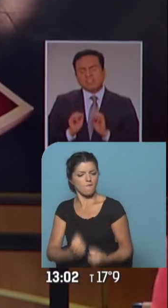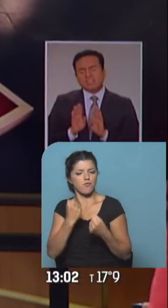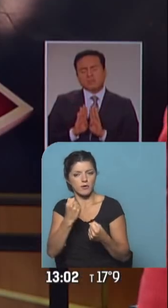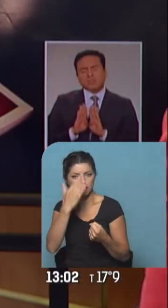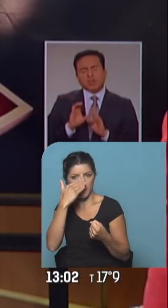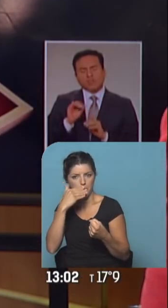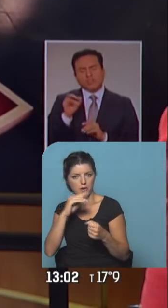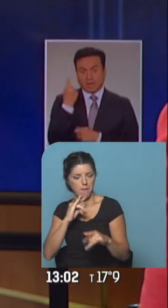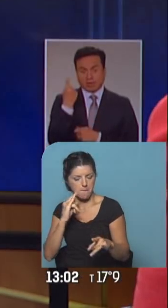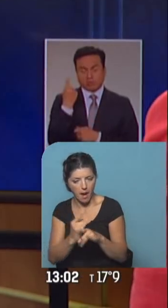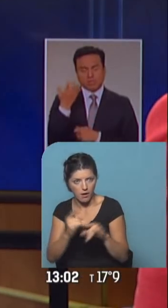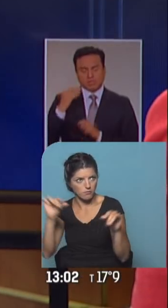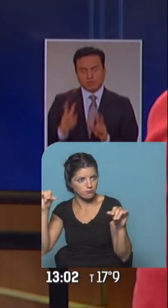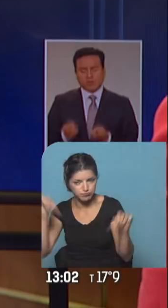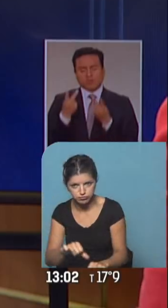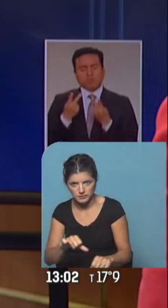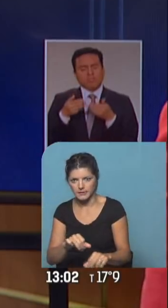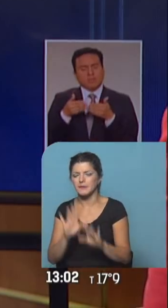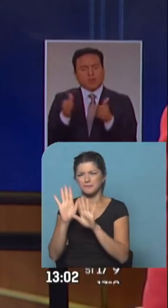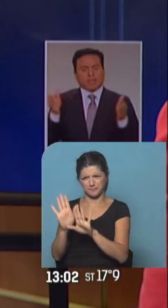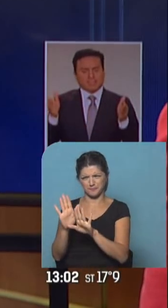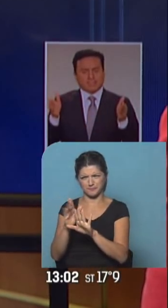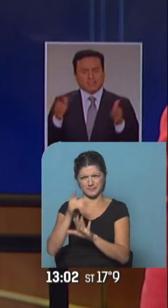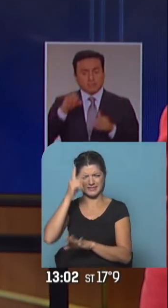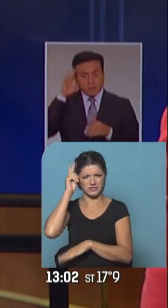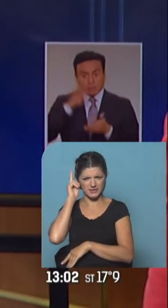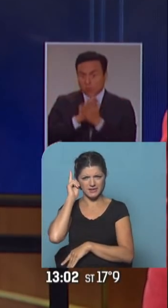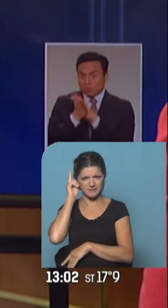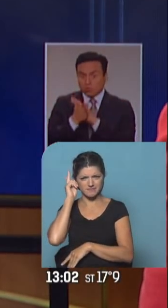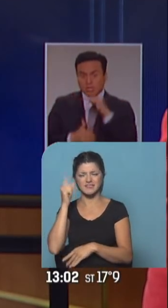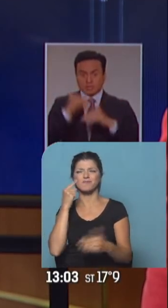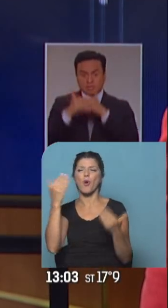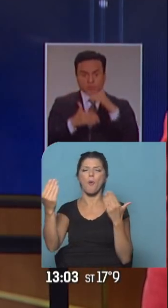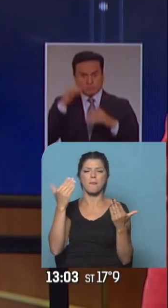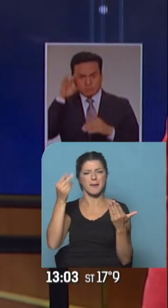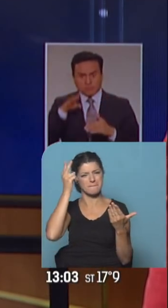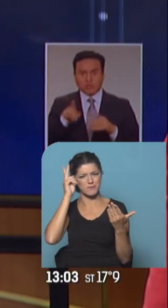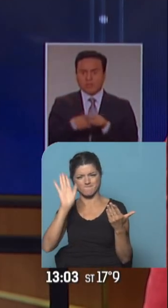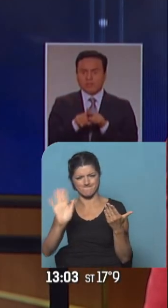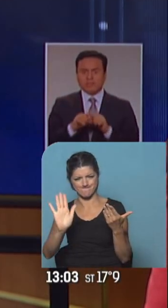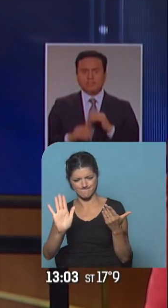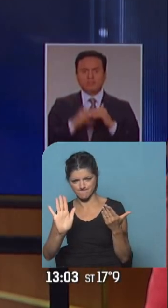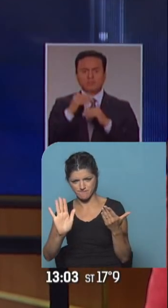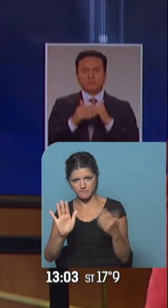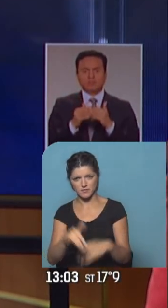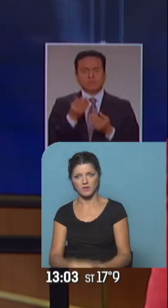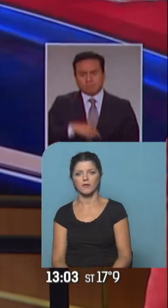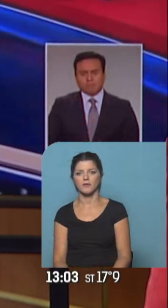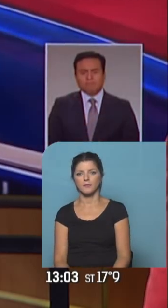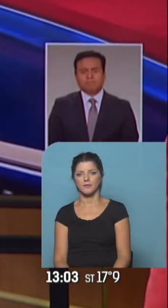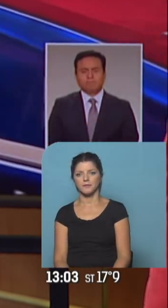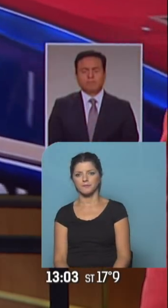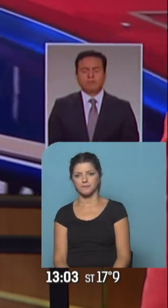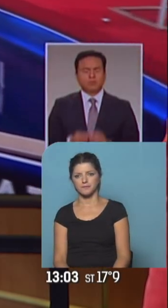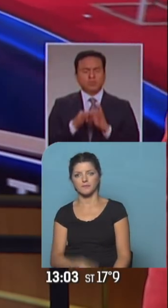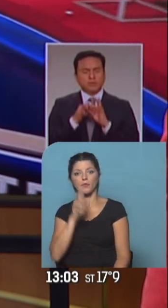ves? Estamos hablando de Chile. No me parece que pueda asimilarse la situación. Creo que Bachelet fue